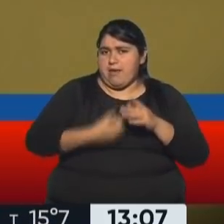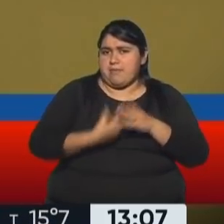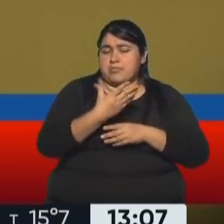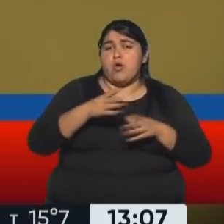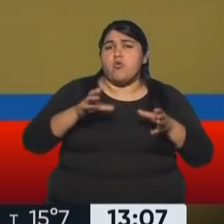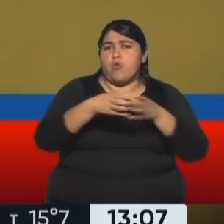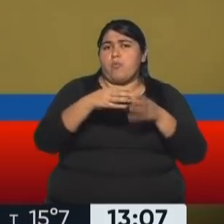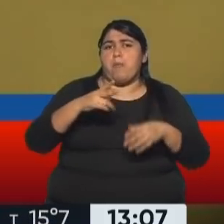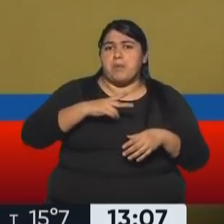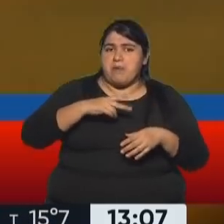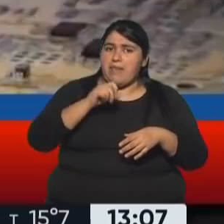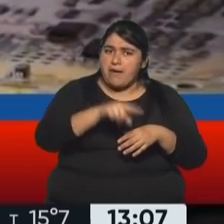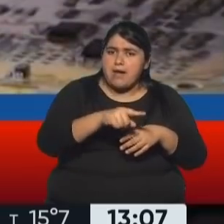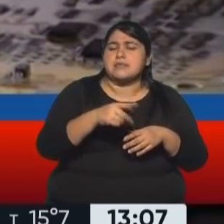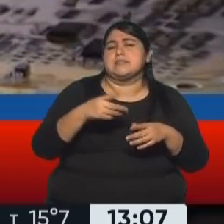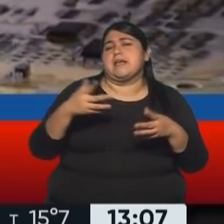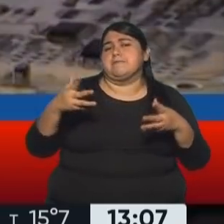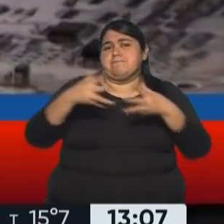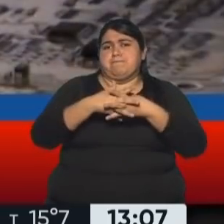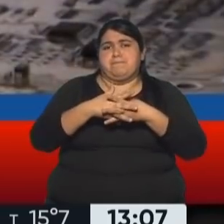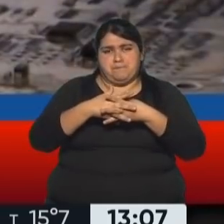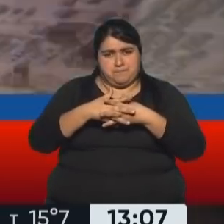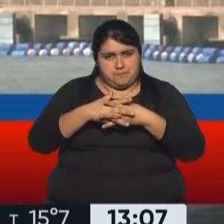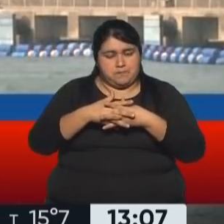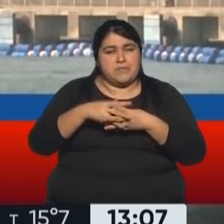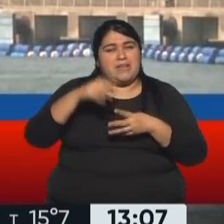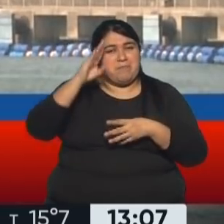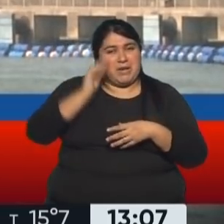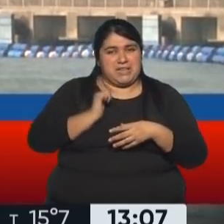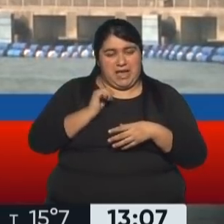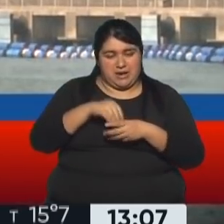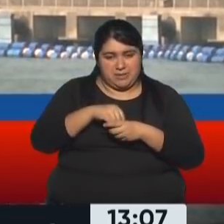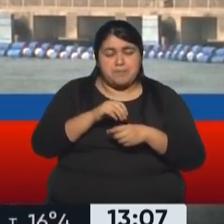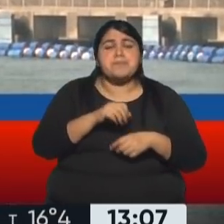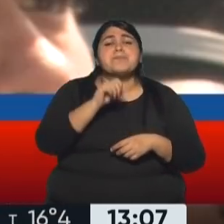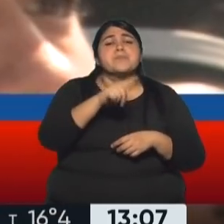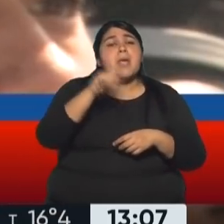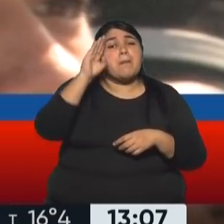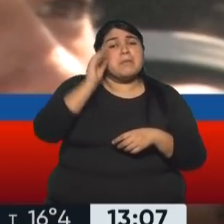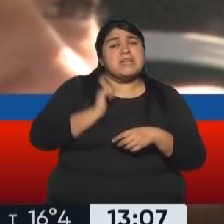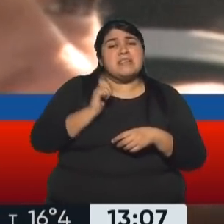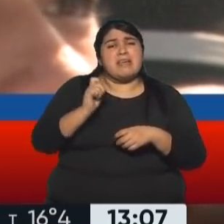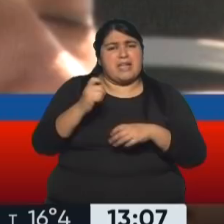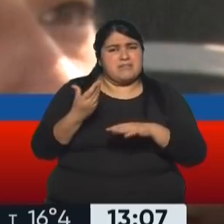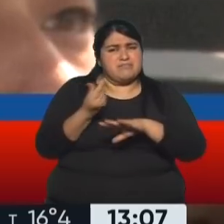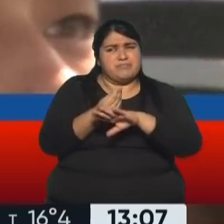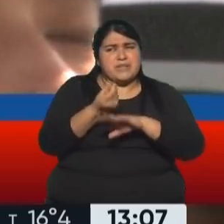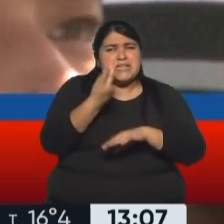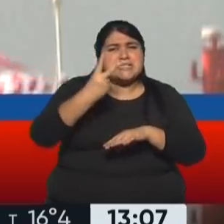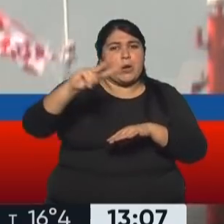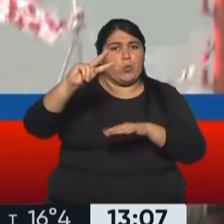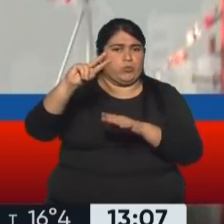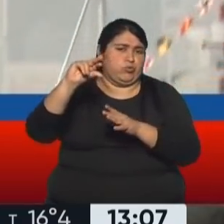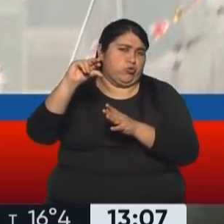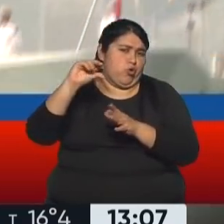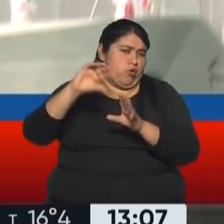privado chino como parte integral de su complejo industrial militar. El presupuesto militar de China es el segundo del mundo y la